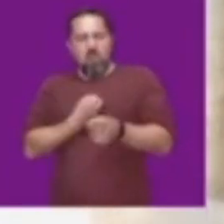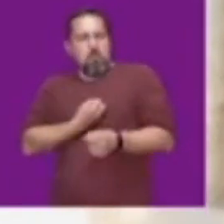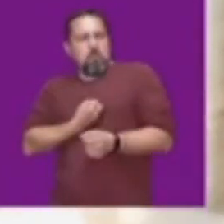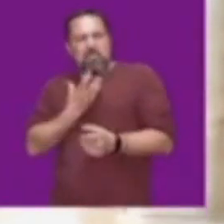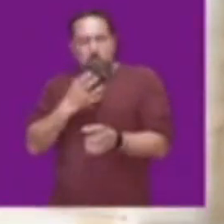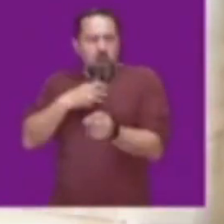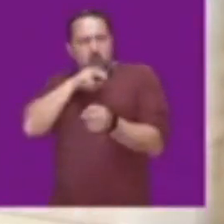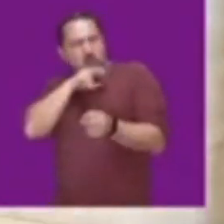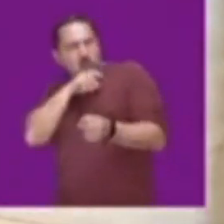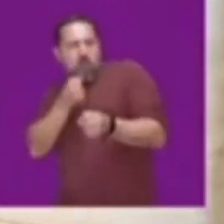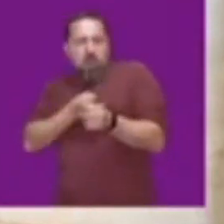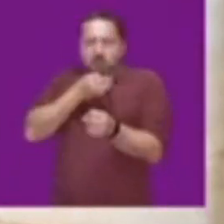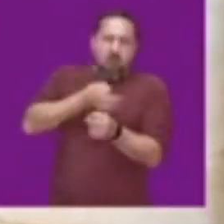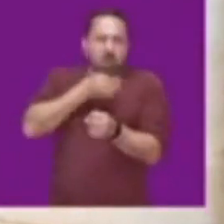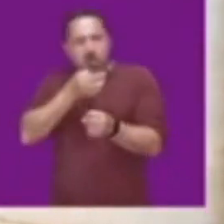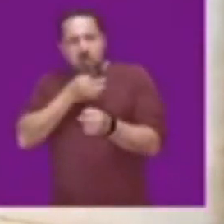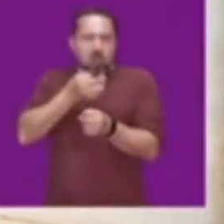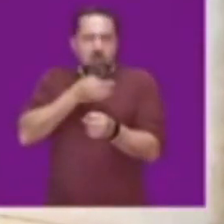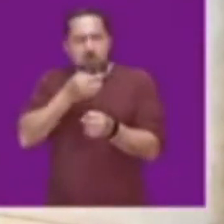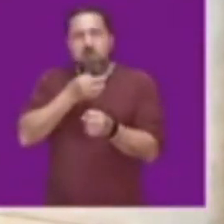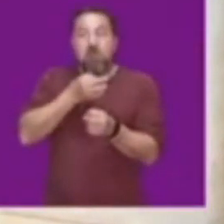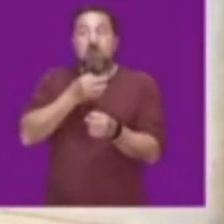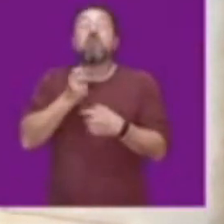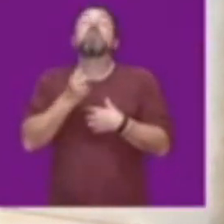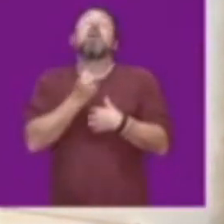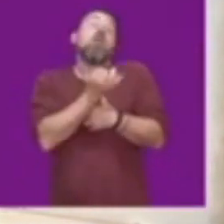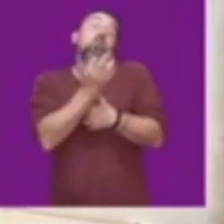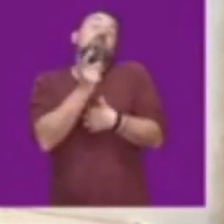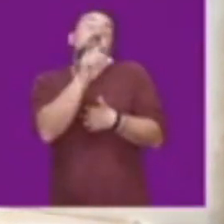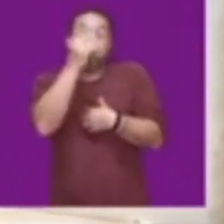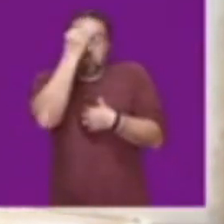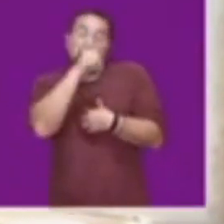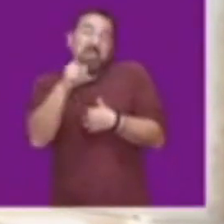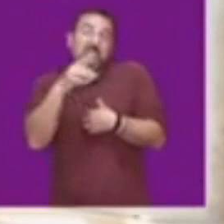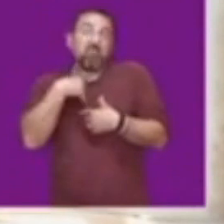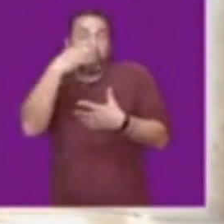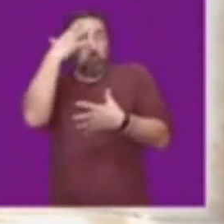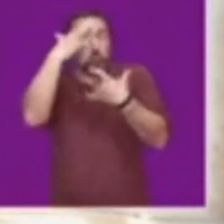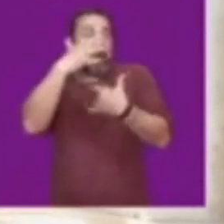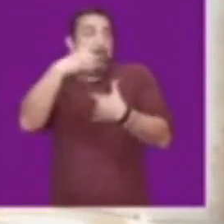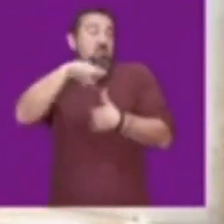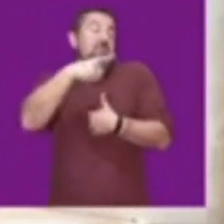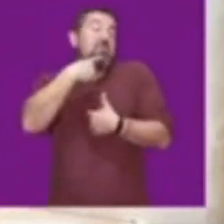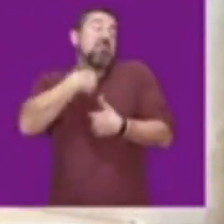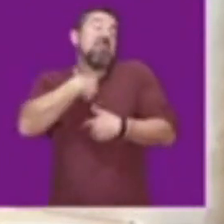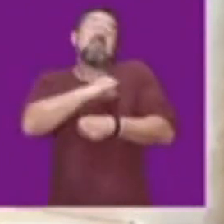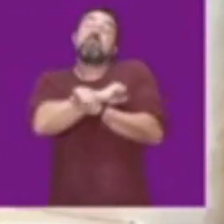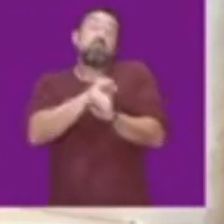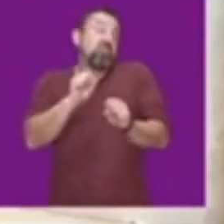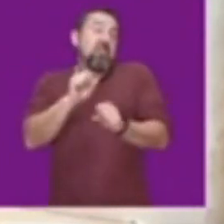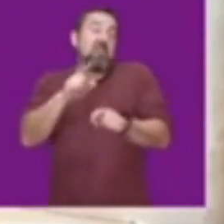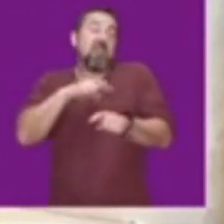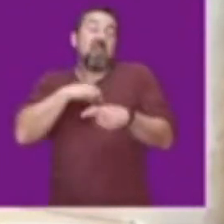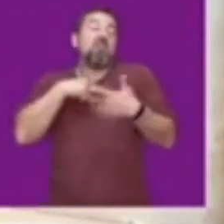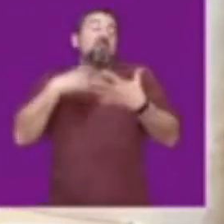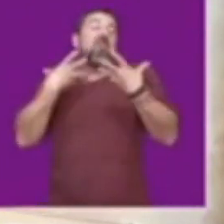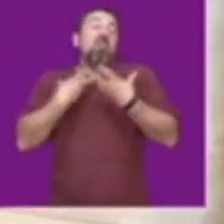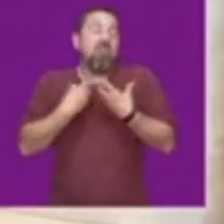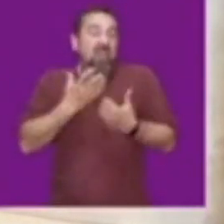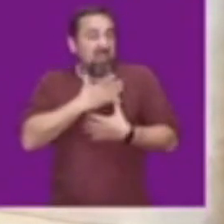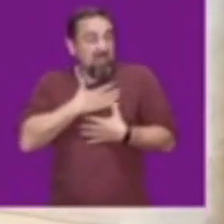con pasión por el micro. Hay quien cree que es un sueño imposible y me intenta